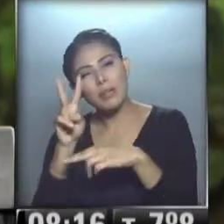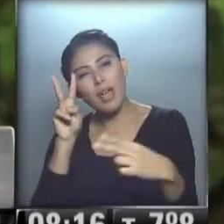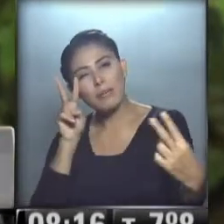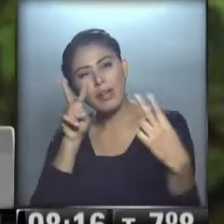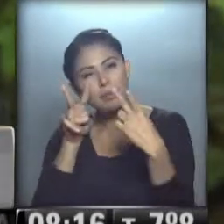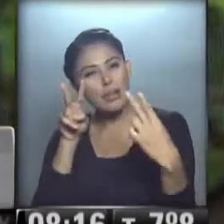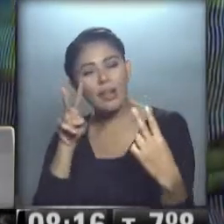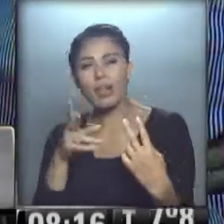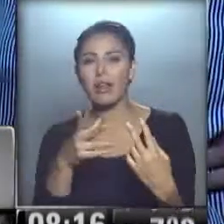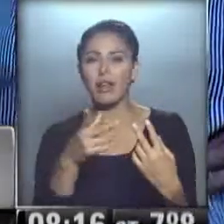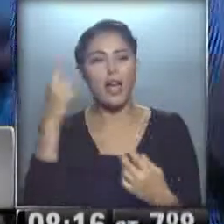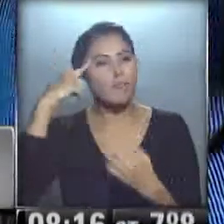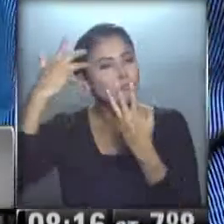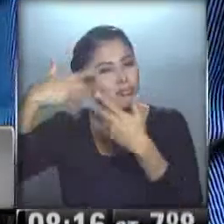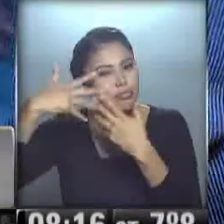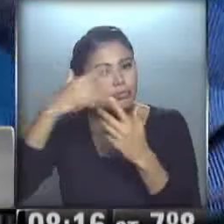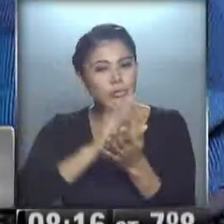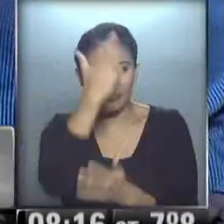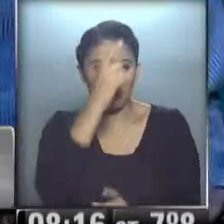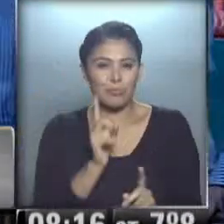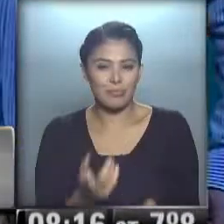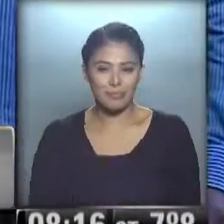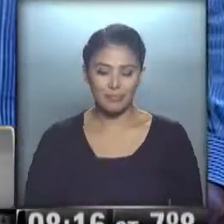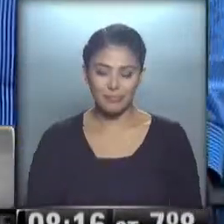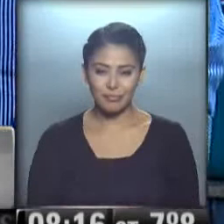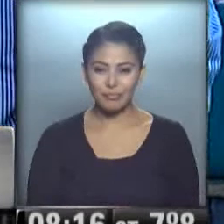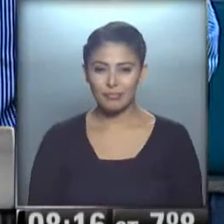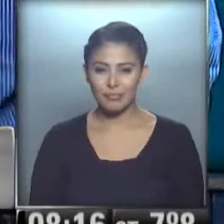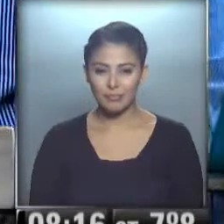se reflexione sobre sí misma, ¿no? Dolores